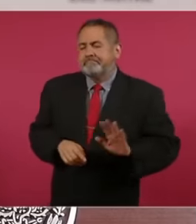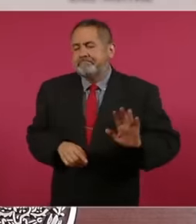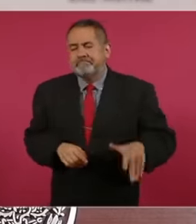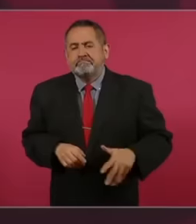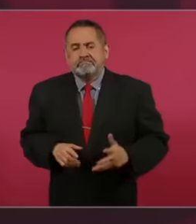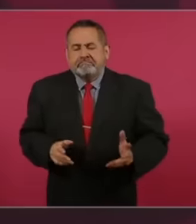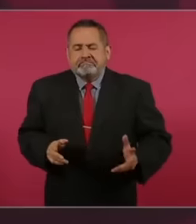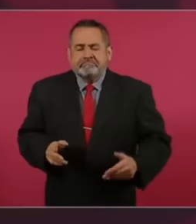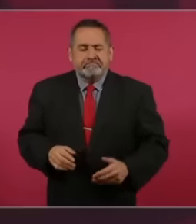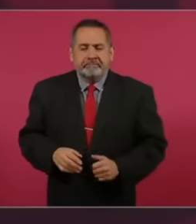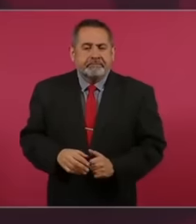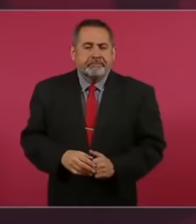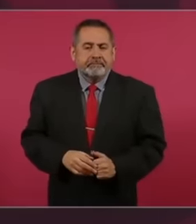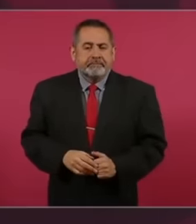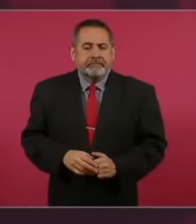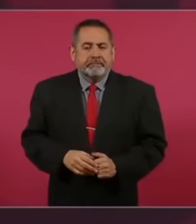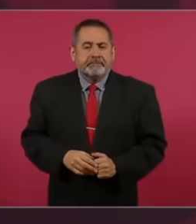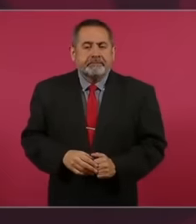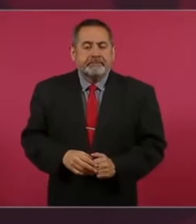de